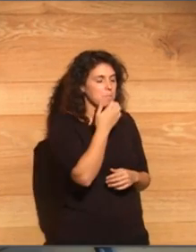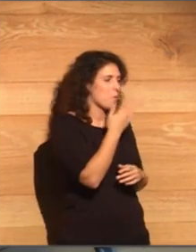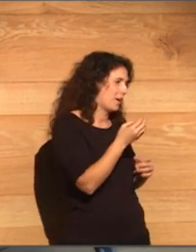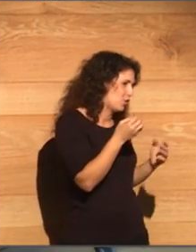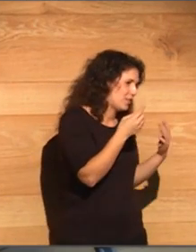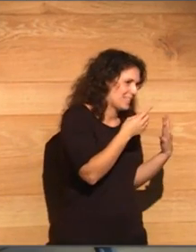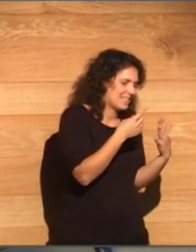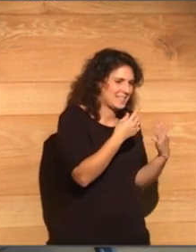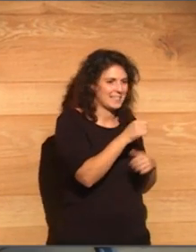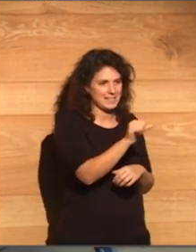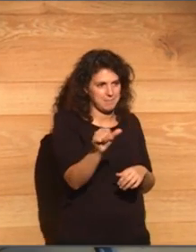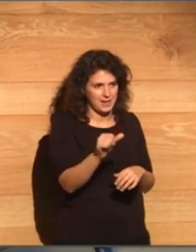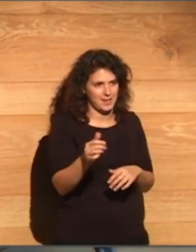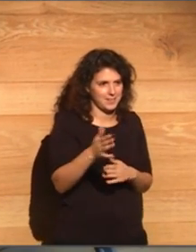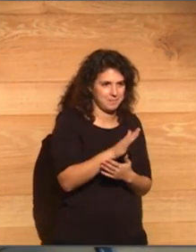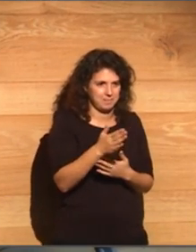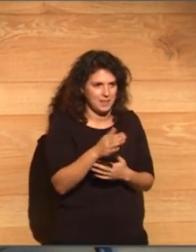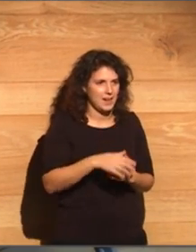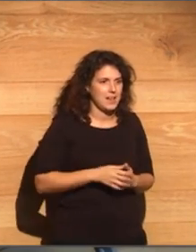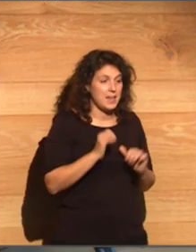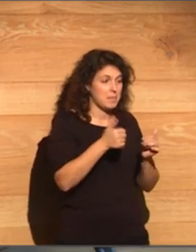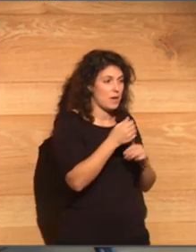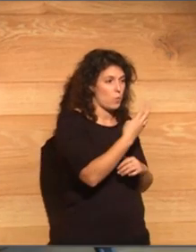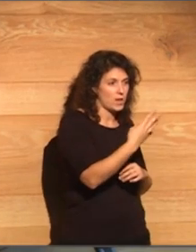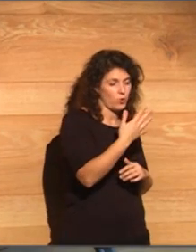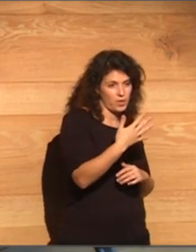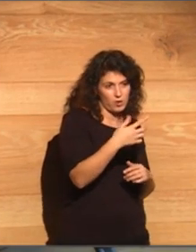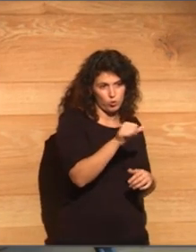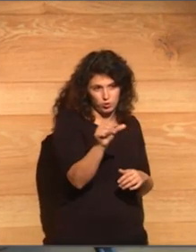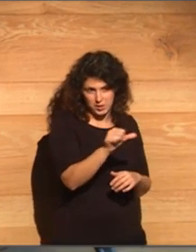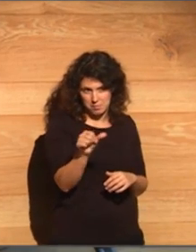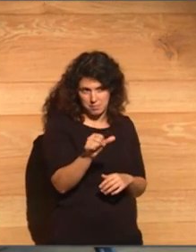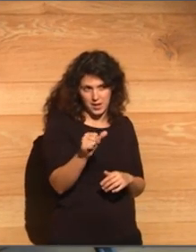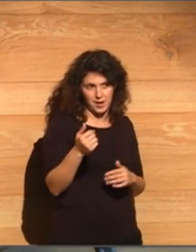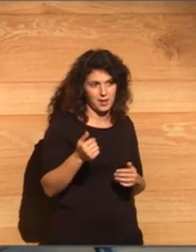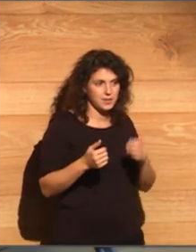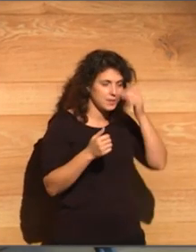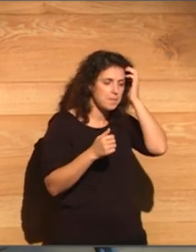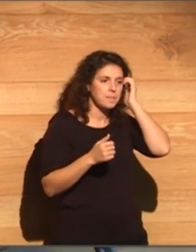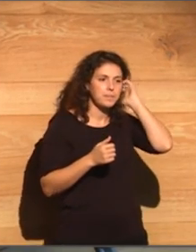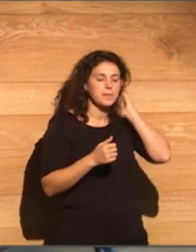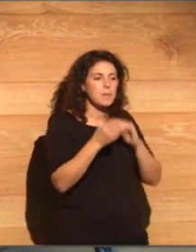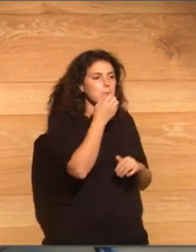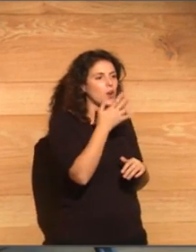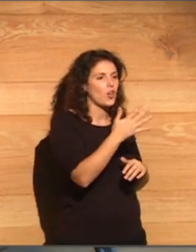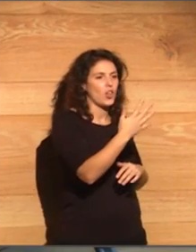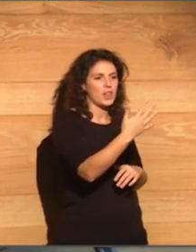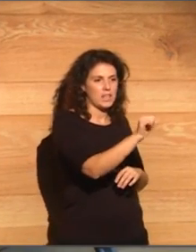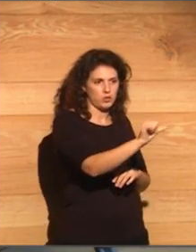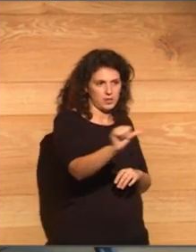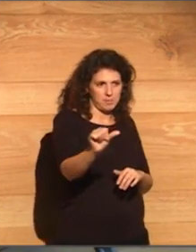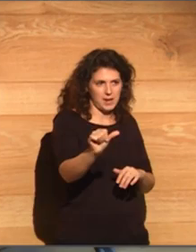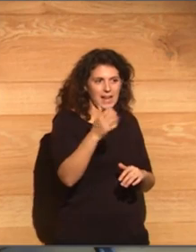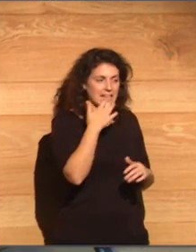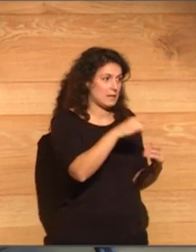semanas, ni para ti ni para mí. Venga, ya. De hecho, empieza a rodarse en 4-5 semanas desde hace unos años. Dado la mano, venga. 5 semanas y ha